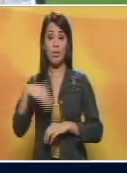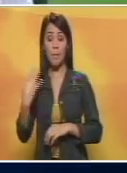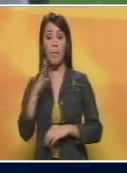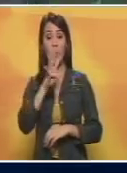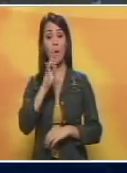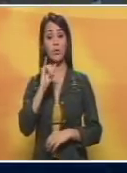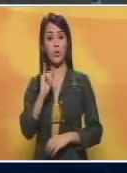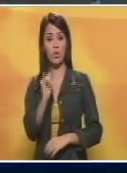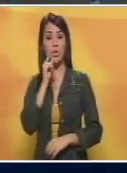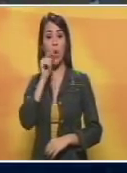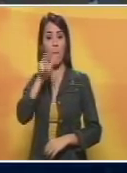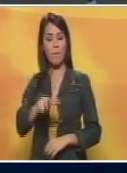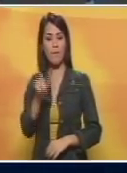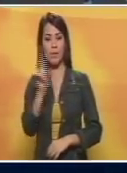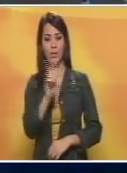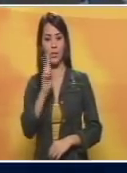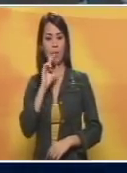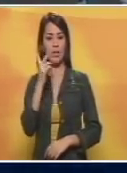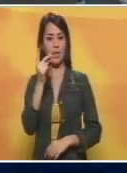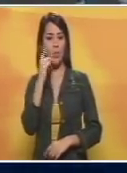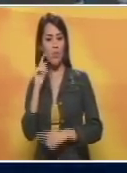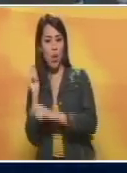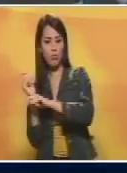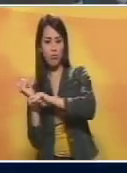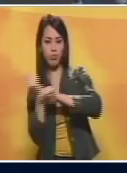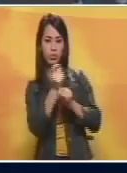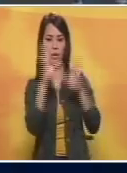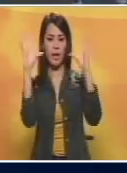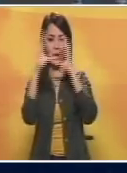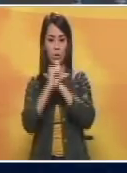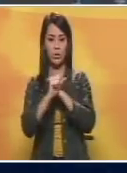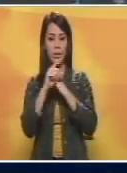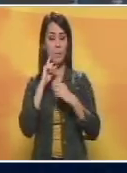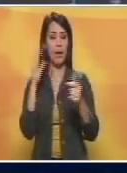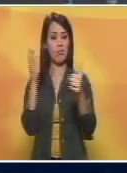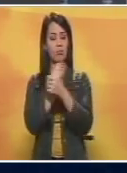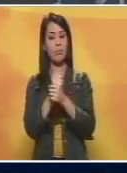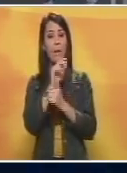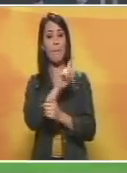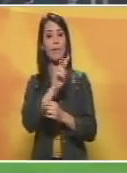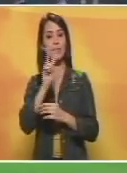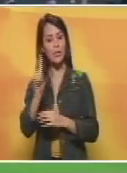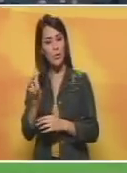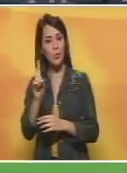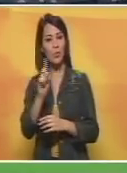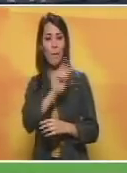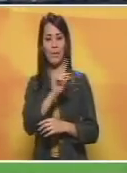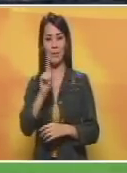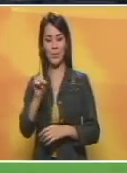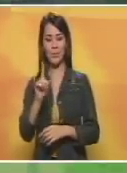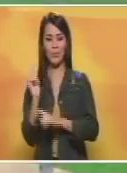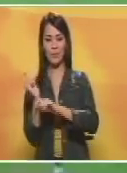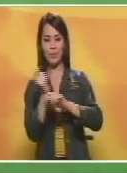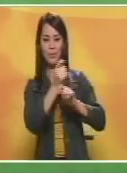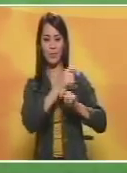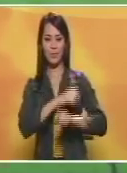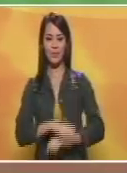cuarto capítulo al venezolano de estas 11 segundos un drone de la noche para llegar a veintiún cuadrangulares en la zafra